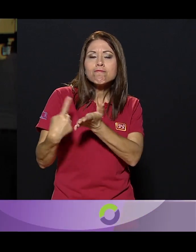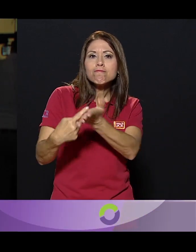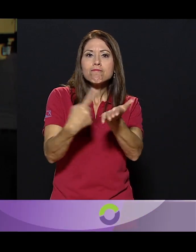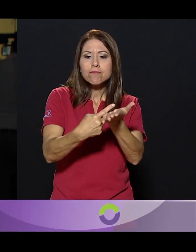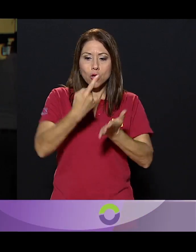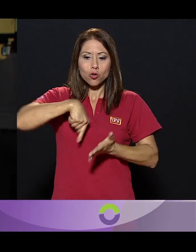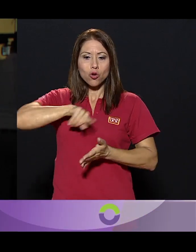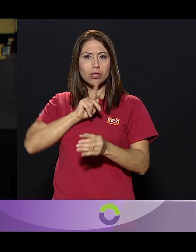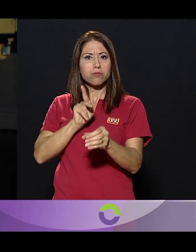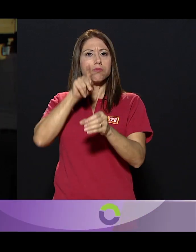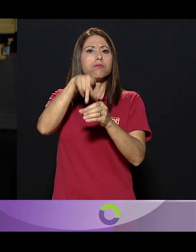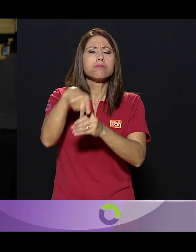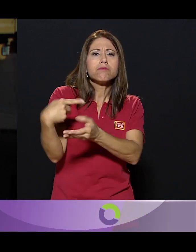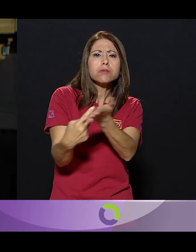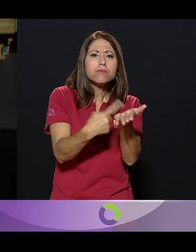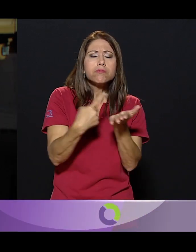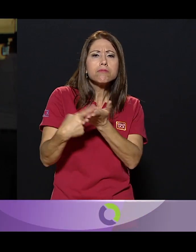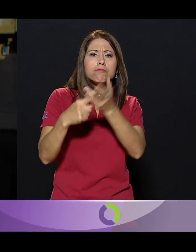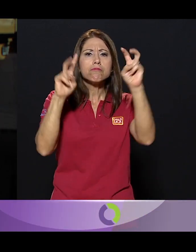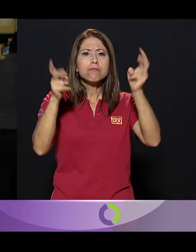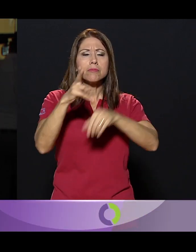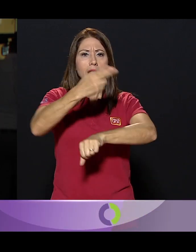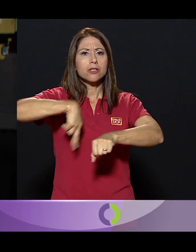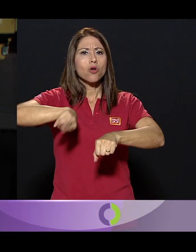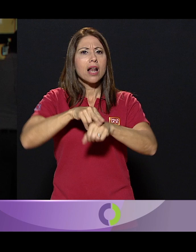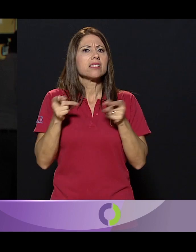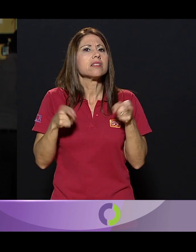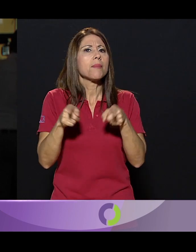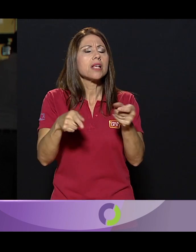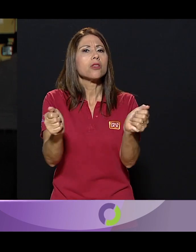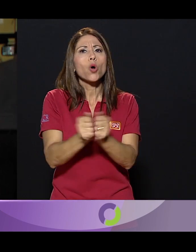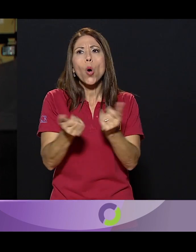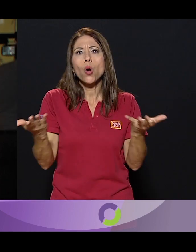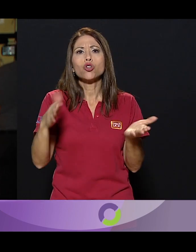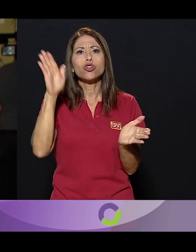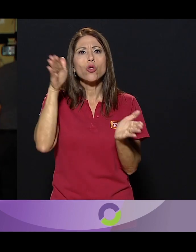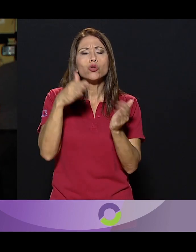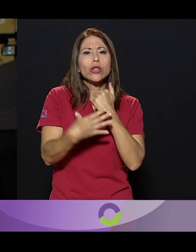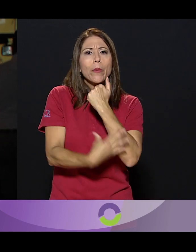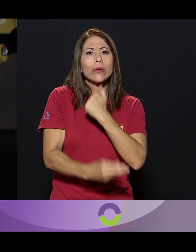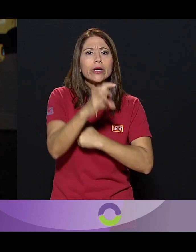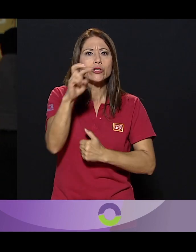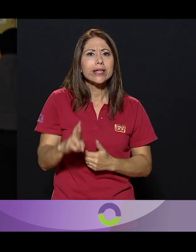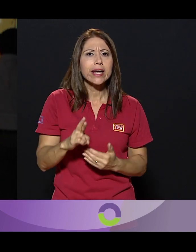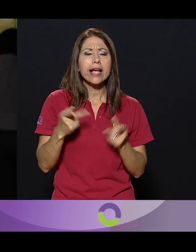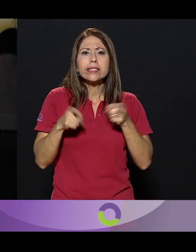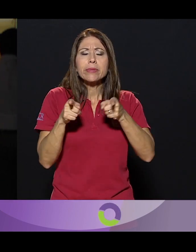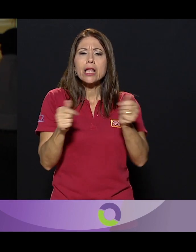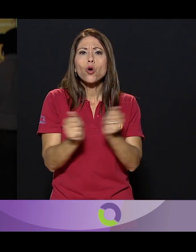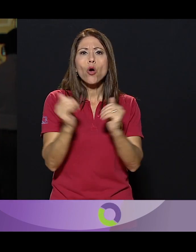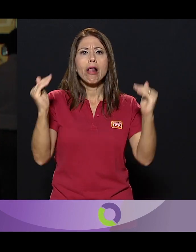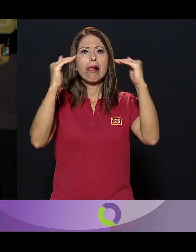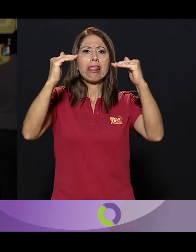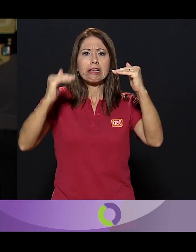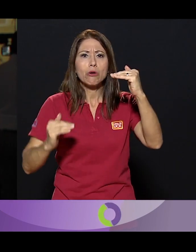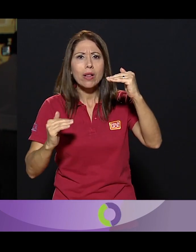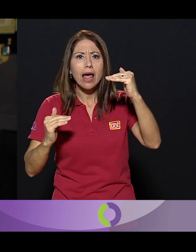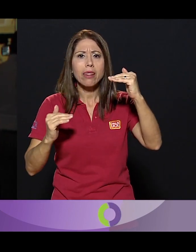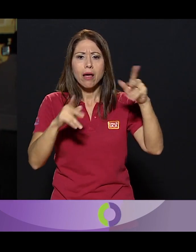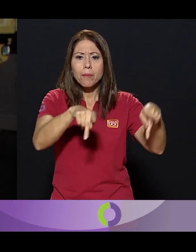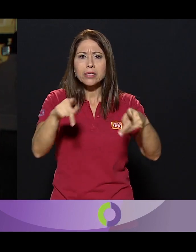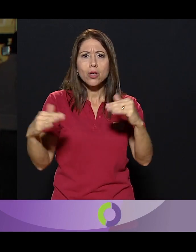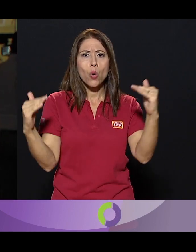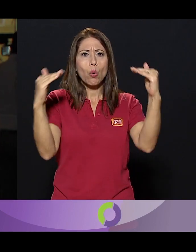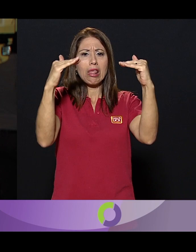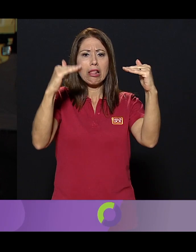se trata que discutamos participemos de los grandes debates nacionales, qué está pasando con la reducción de la pobreza en Costa Rica, qué está pasando con